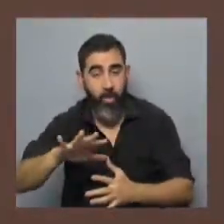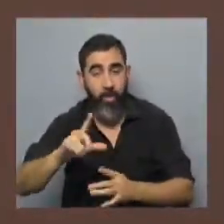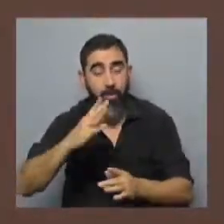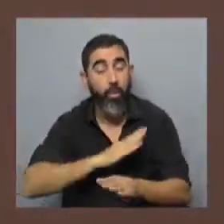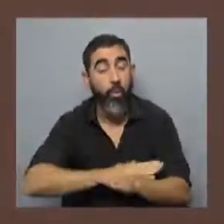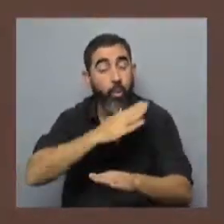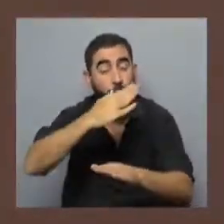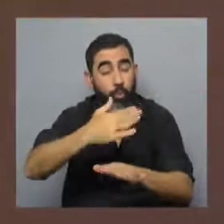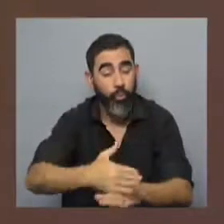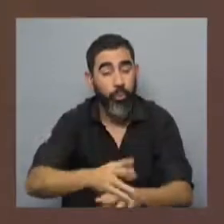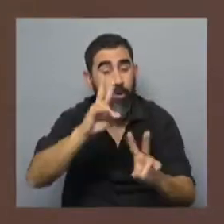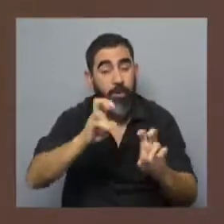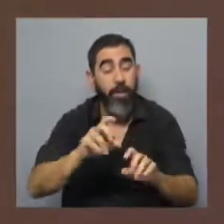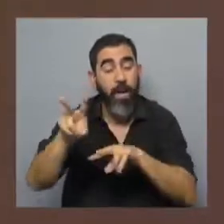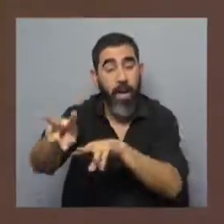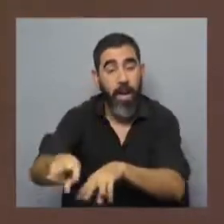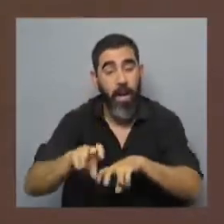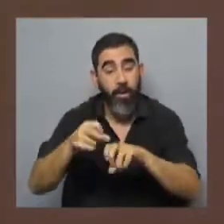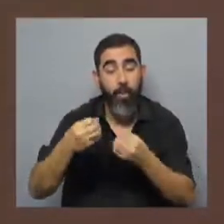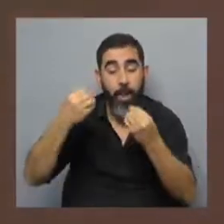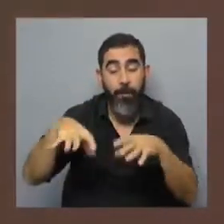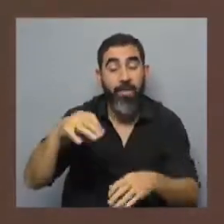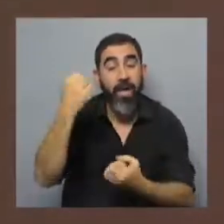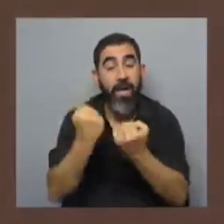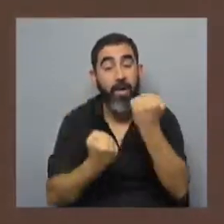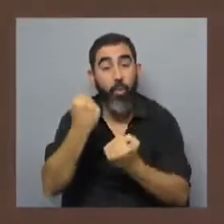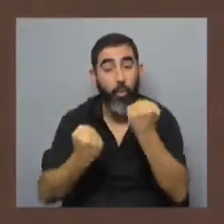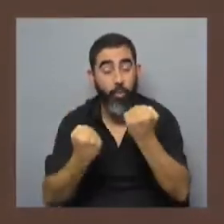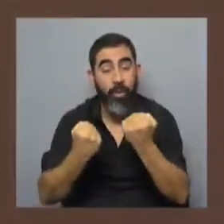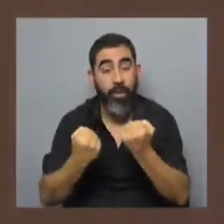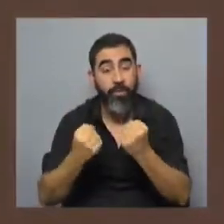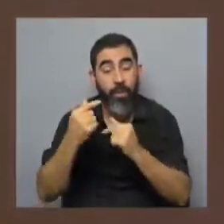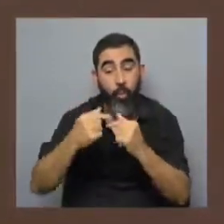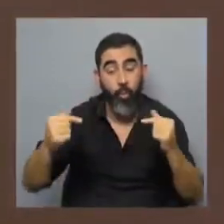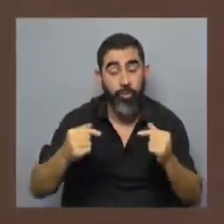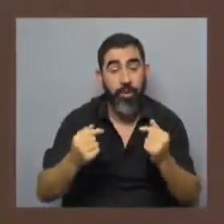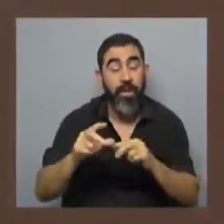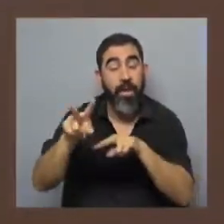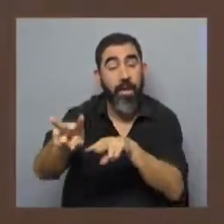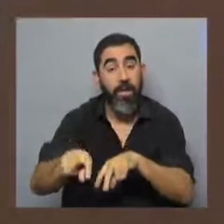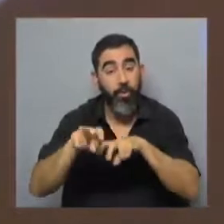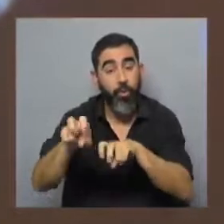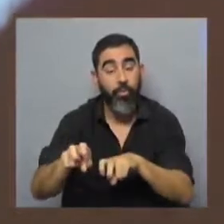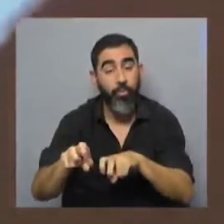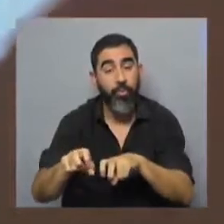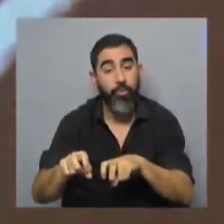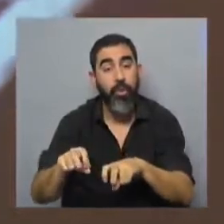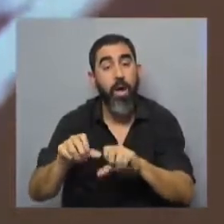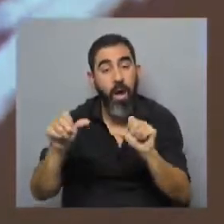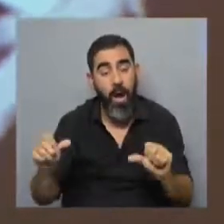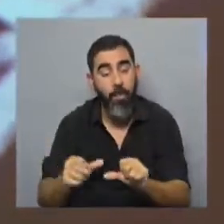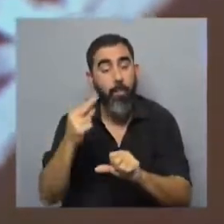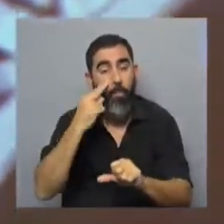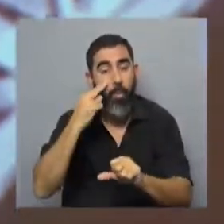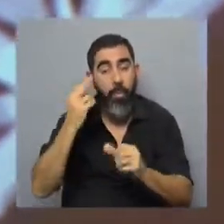es despreciable desde el punto de vista agronómico, las pérdidas económicamente despreciables de nutrientes desde el punto de vista agronómico, son más que suficientes para generar los problemas de